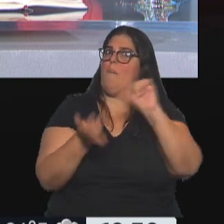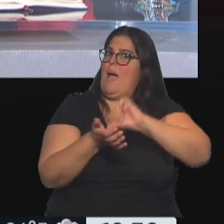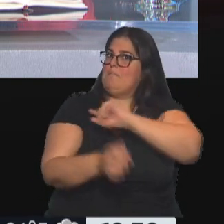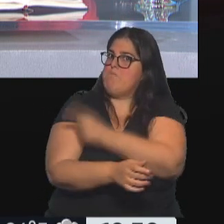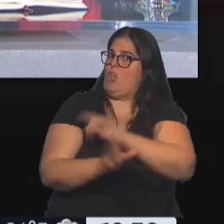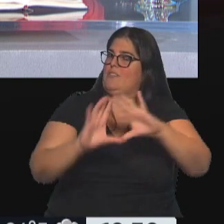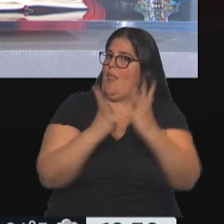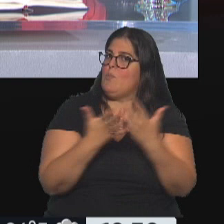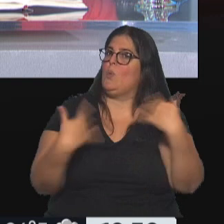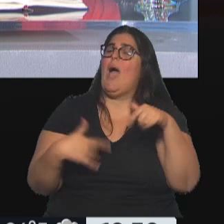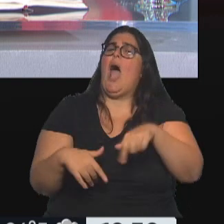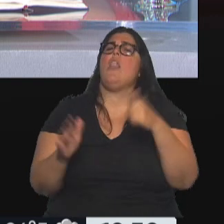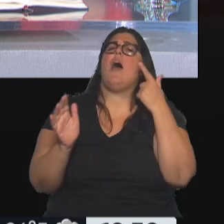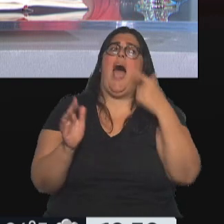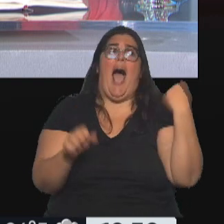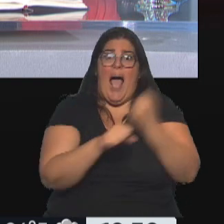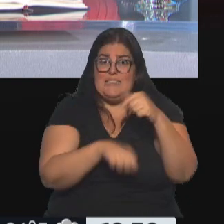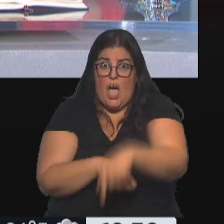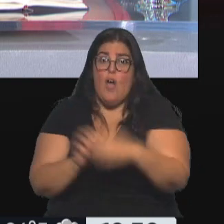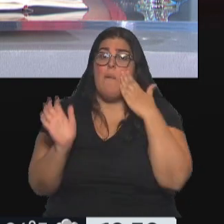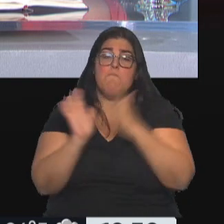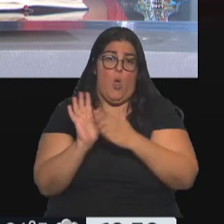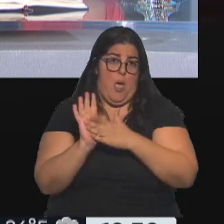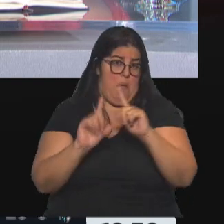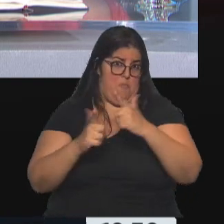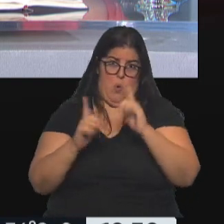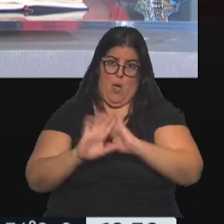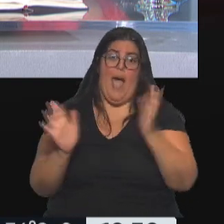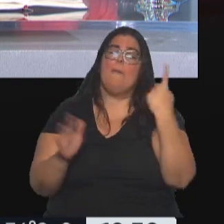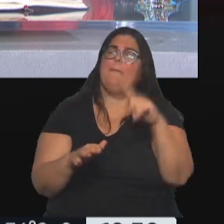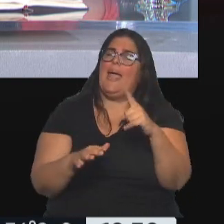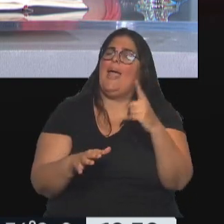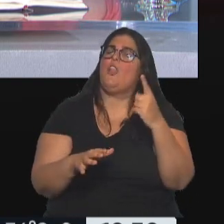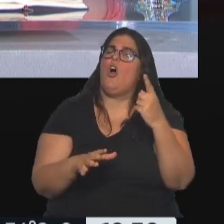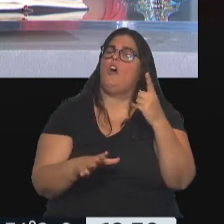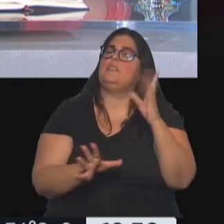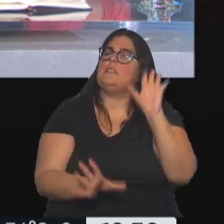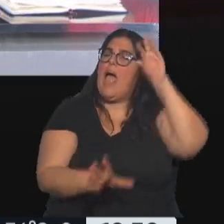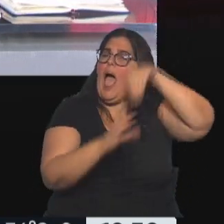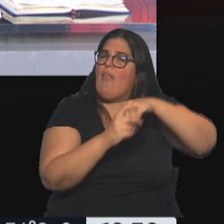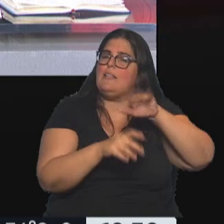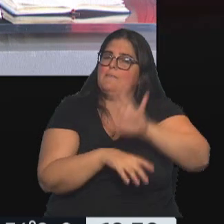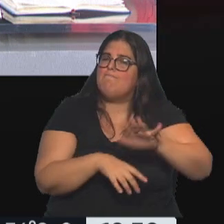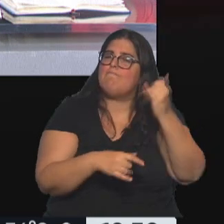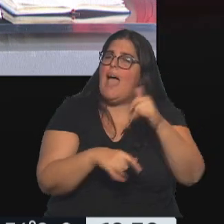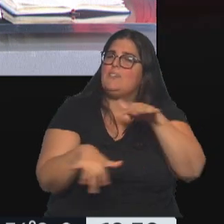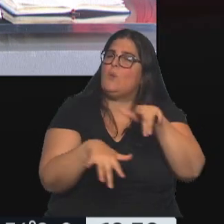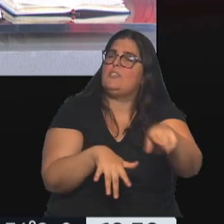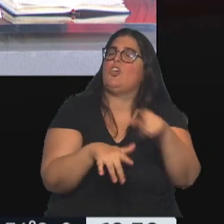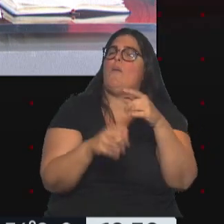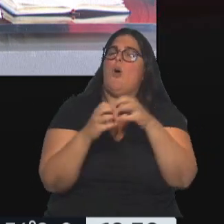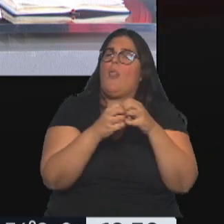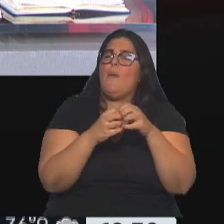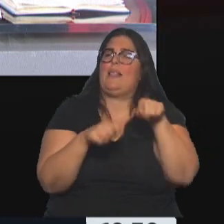No se ha comprobado nada, pero sí digo que me parece que de fondo está toda esta cuestión o esta discusión y debate sobre estas cuestiones,